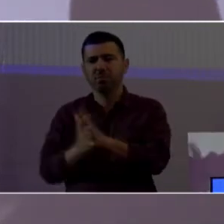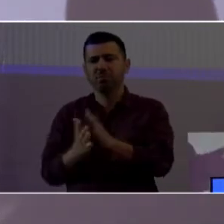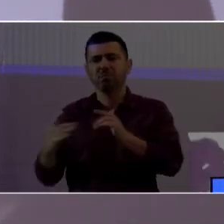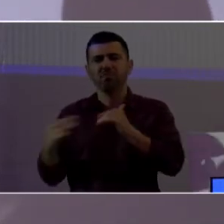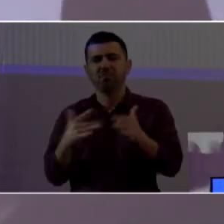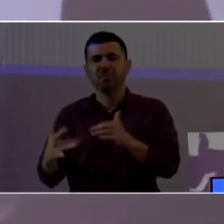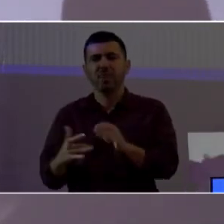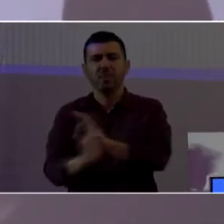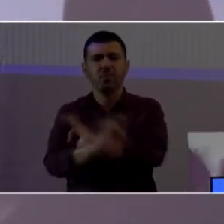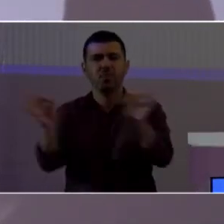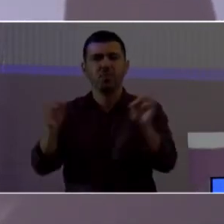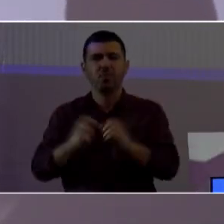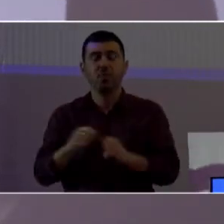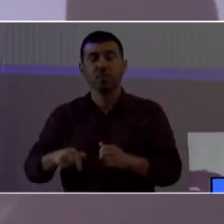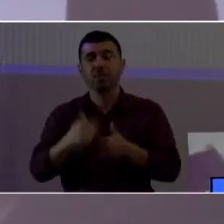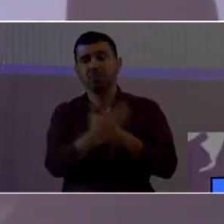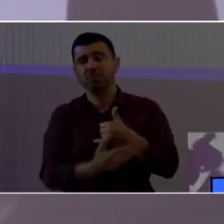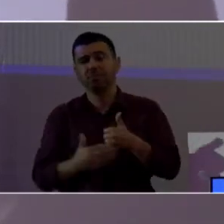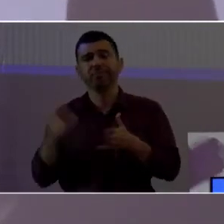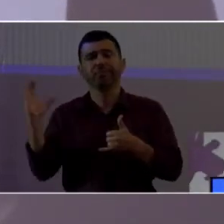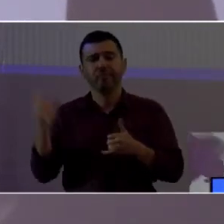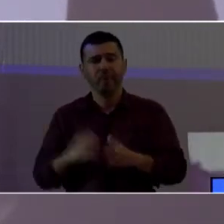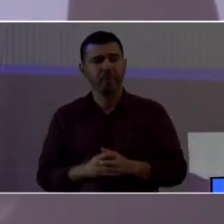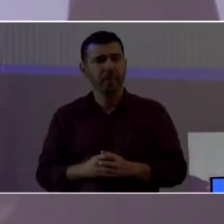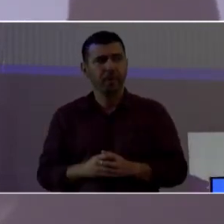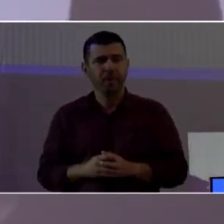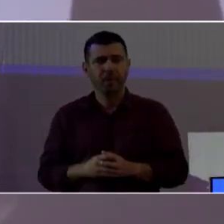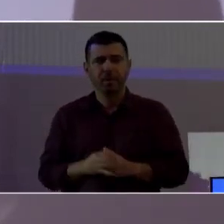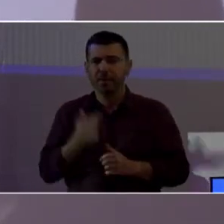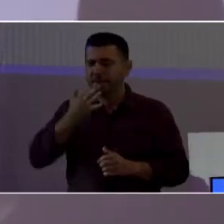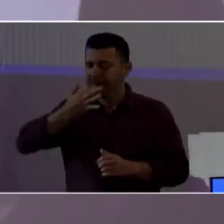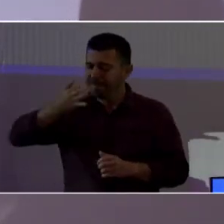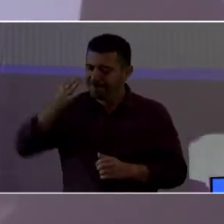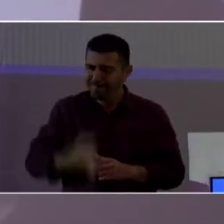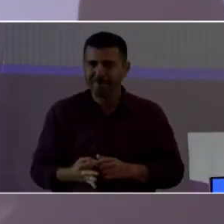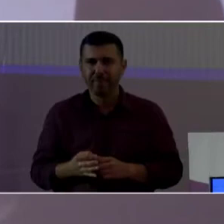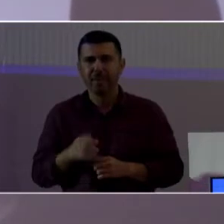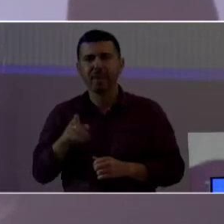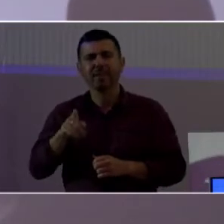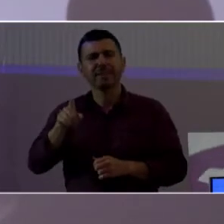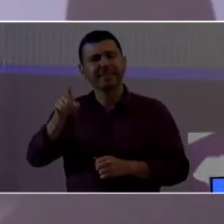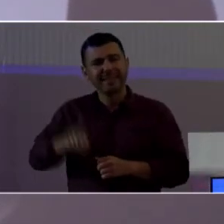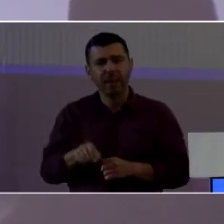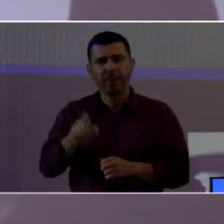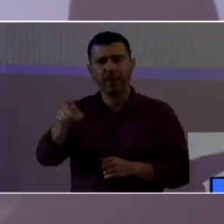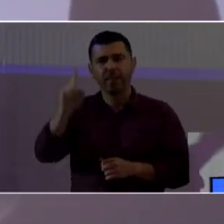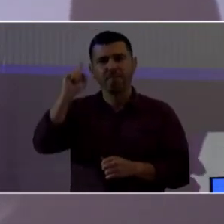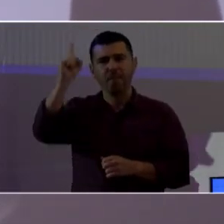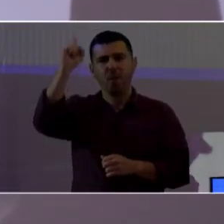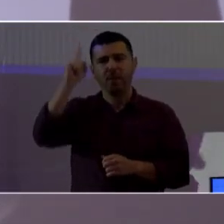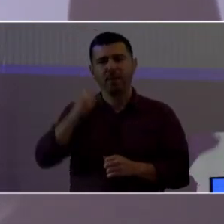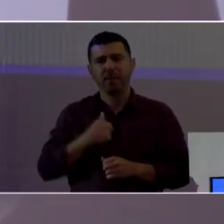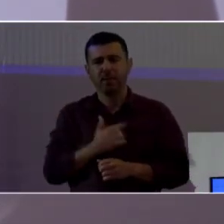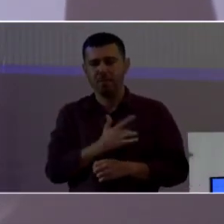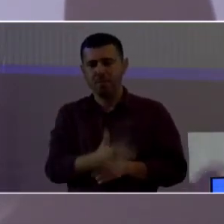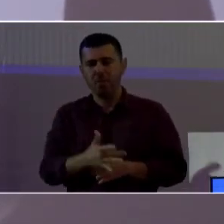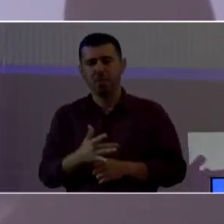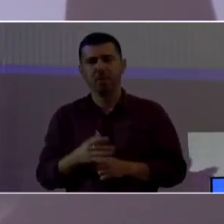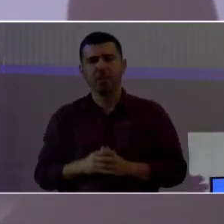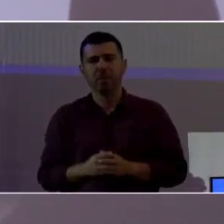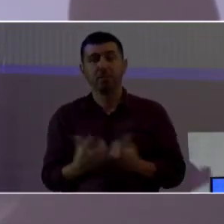eso es una verdad de voluntad política para la construcción de ese país que todos queremos.